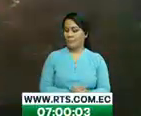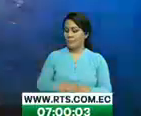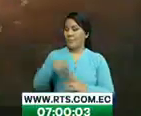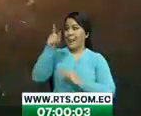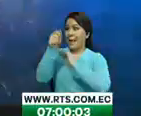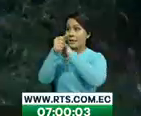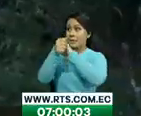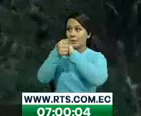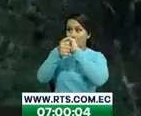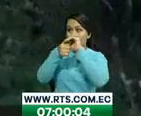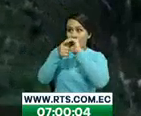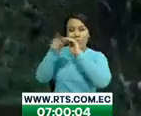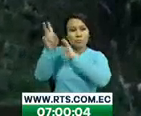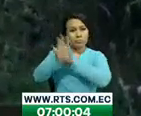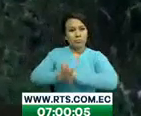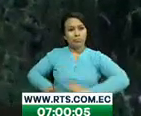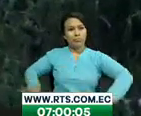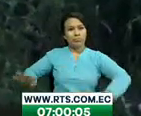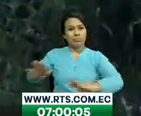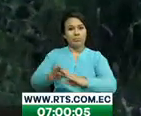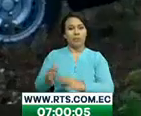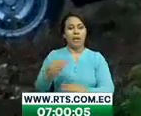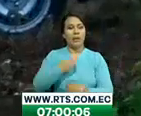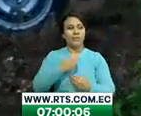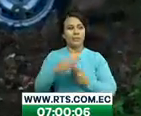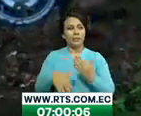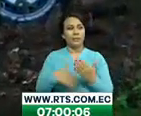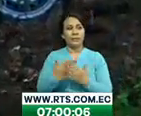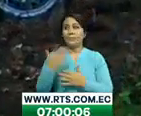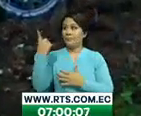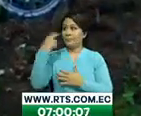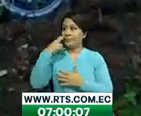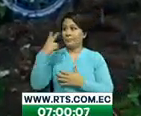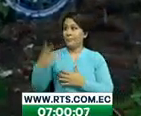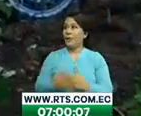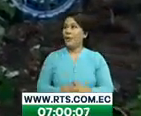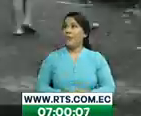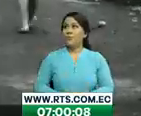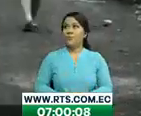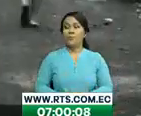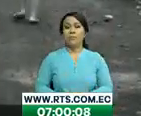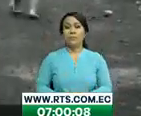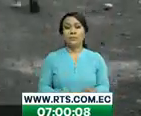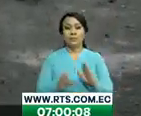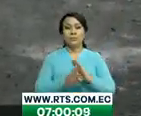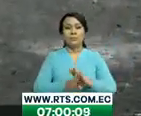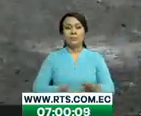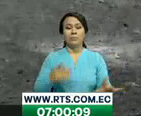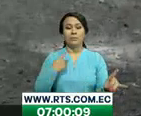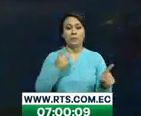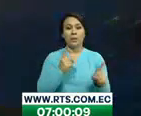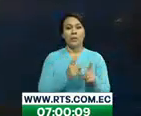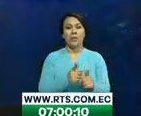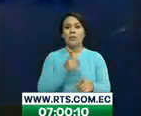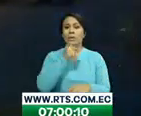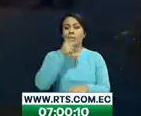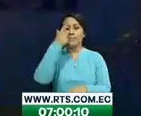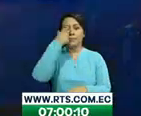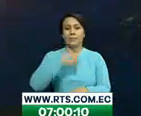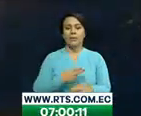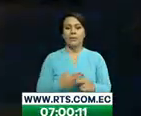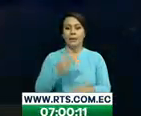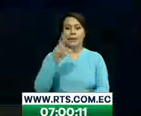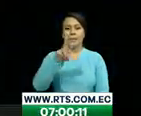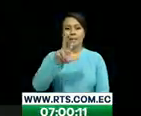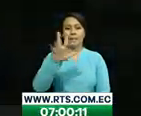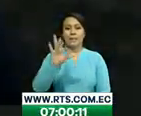Escondido en una guardarraya con una puñalada en el pecho y estrangulado dentro de su vehículo, así fue hallado el cuerpo de William Cantos Mera, de 37